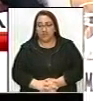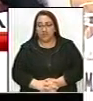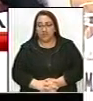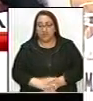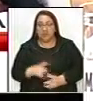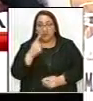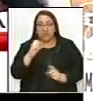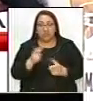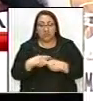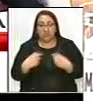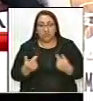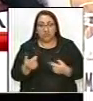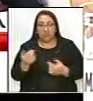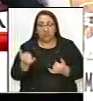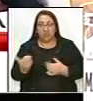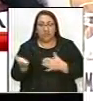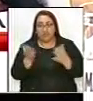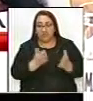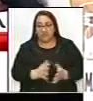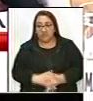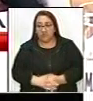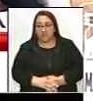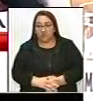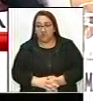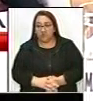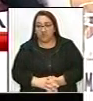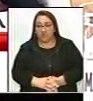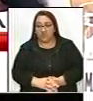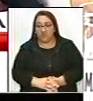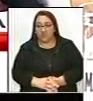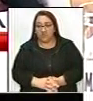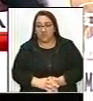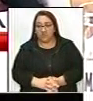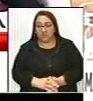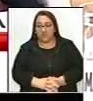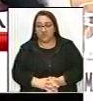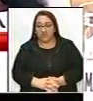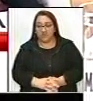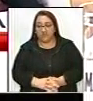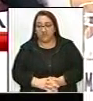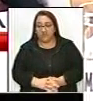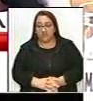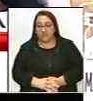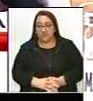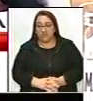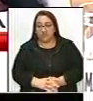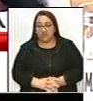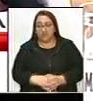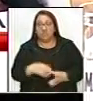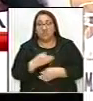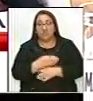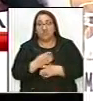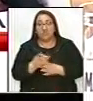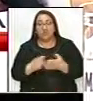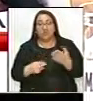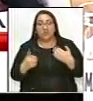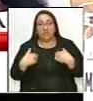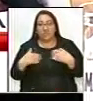Señores congresistas, vamos a pasar a ver ahora la dinámica que tendría